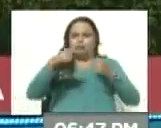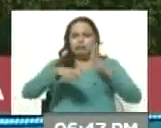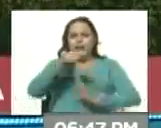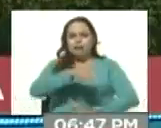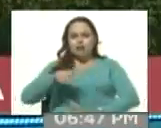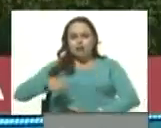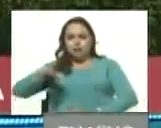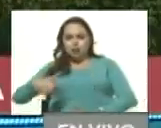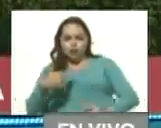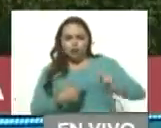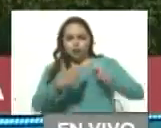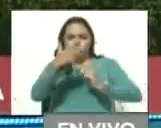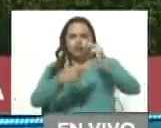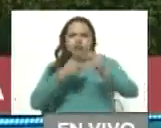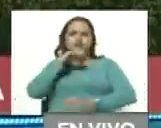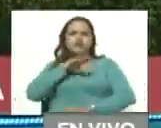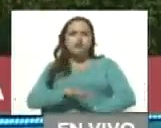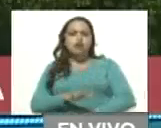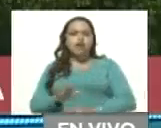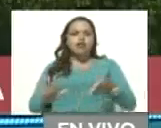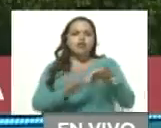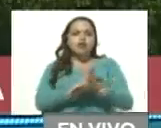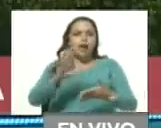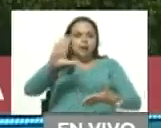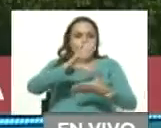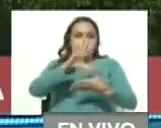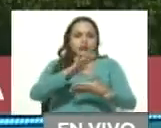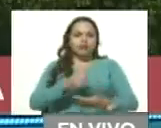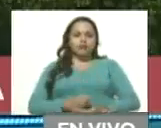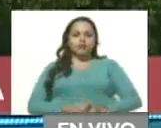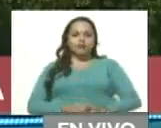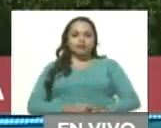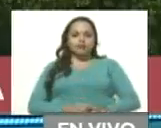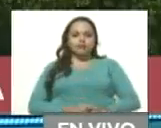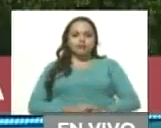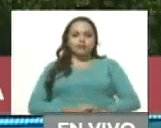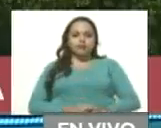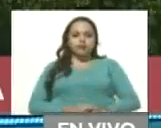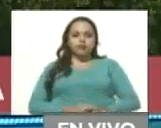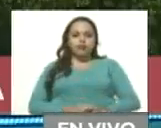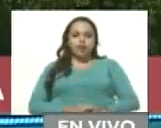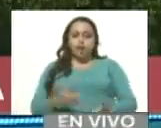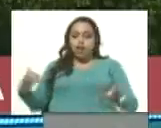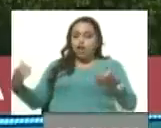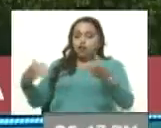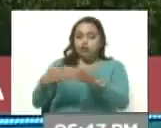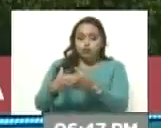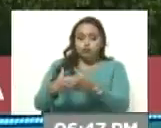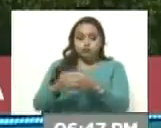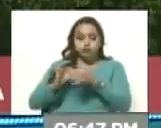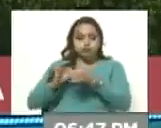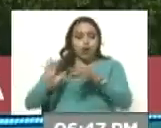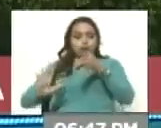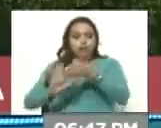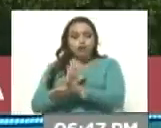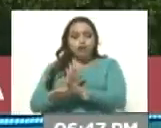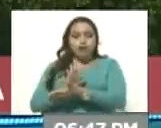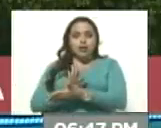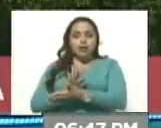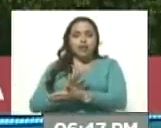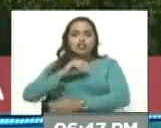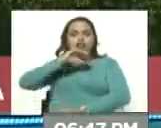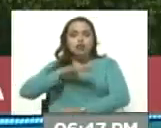la emancipación de nuestra américa y yo creo que con un gesto hermoso de la red de patrimonio historia de nuestro país hay